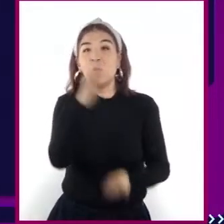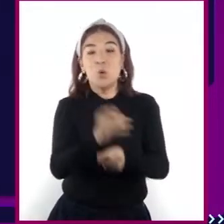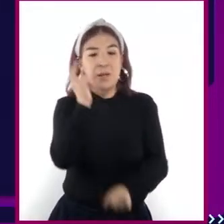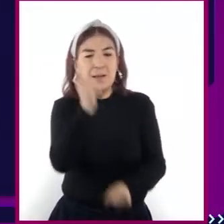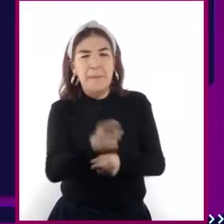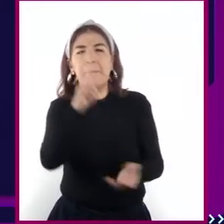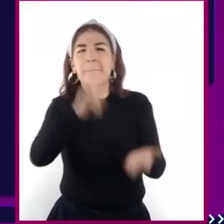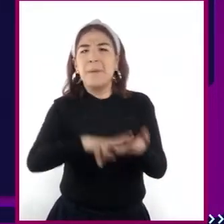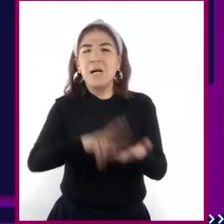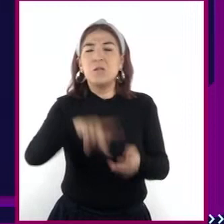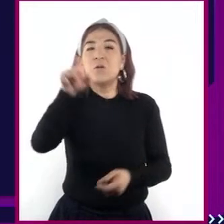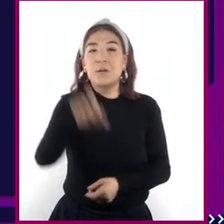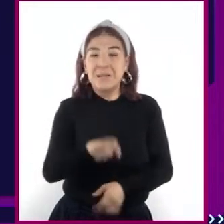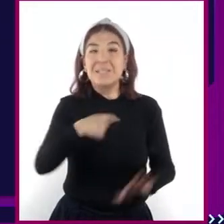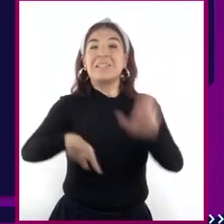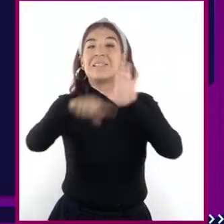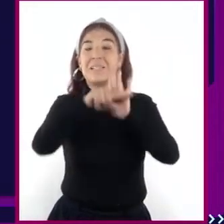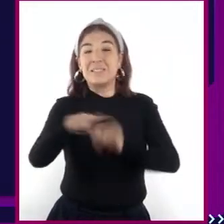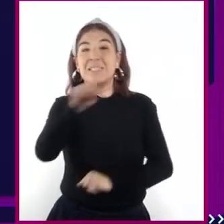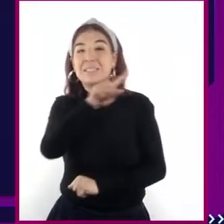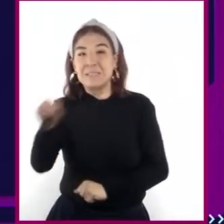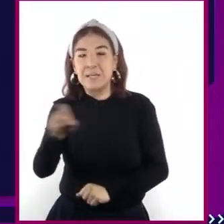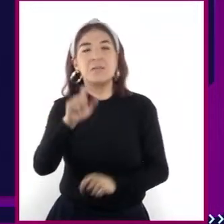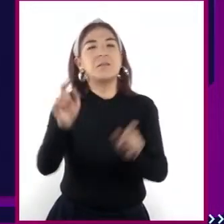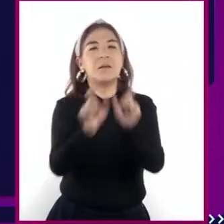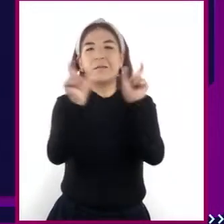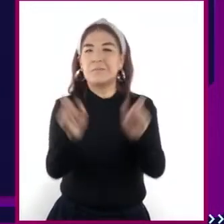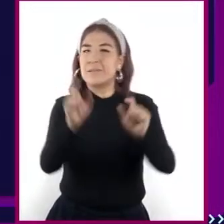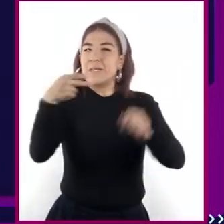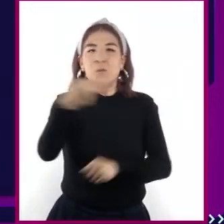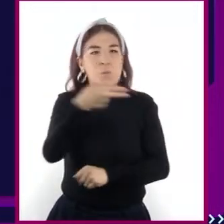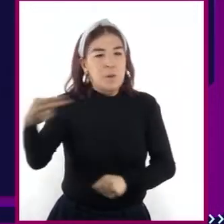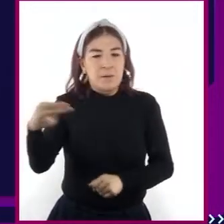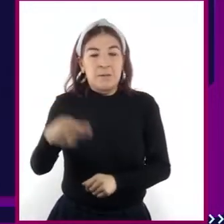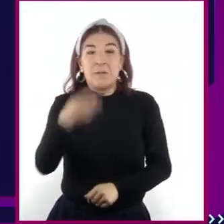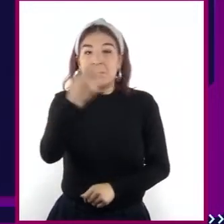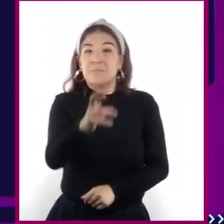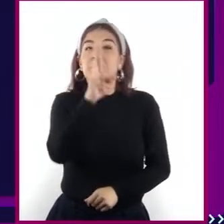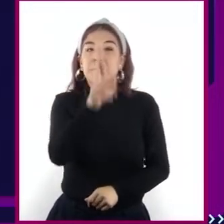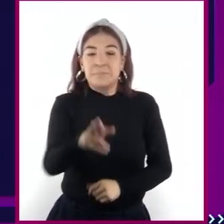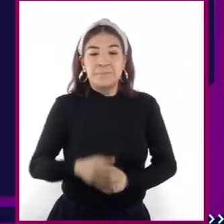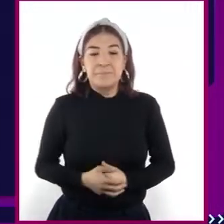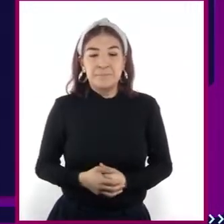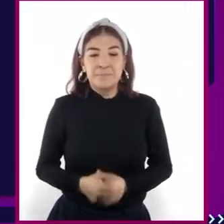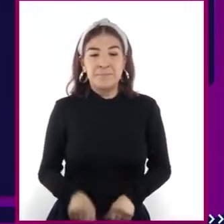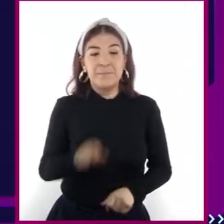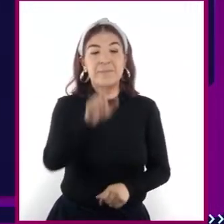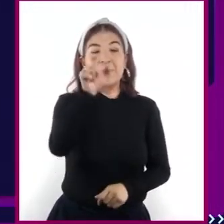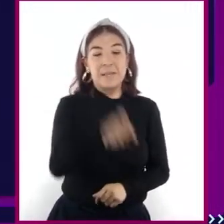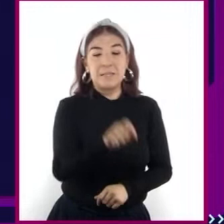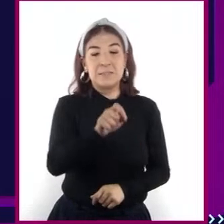valor de X, restaré 100 en ambos miembros de la igualdad y obtengo la ecuación X es igual a 50 menos